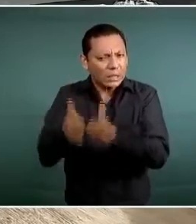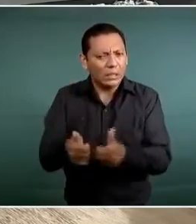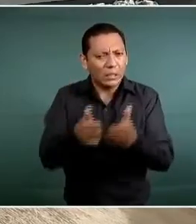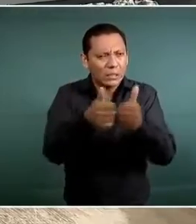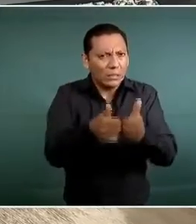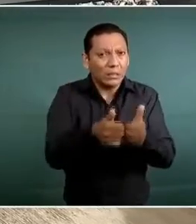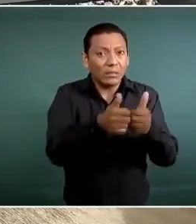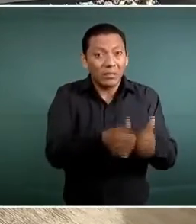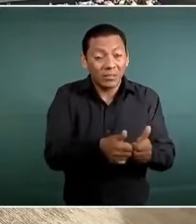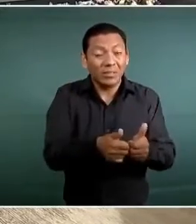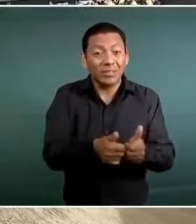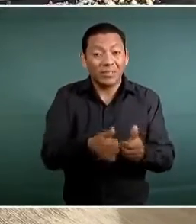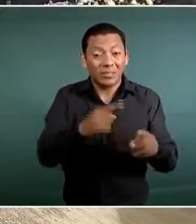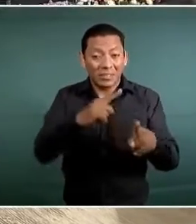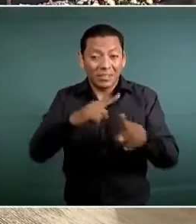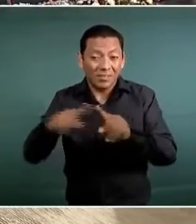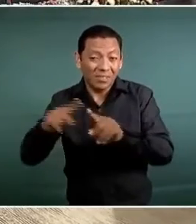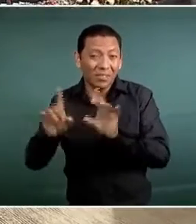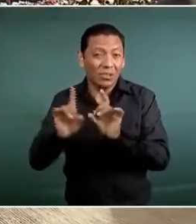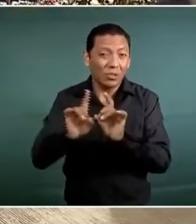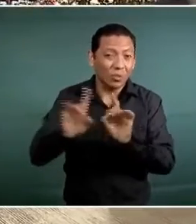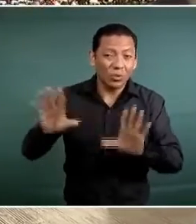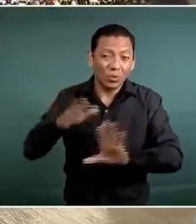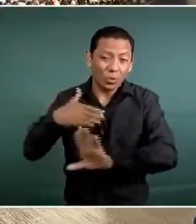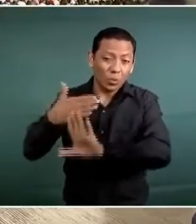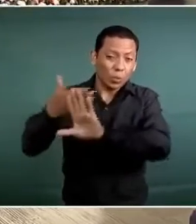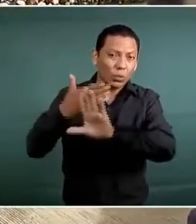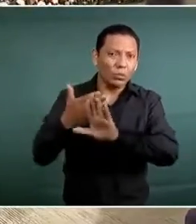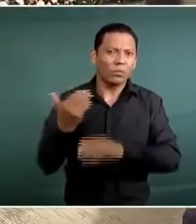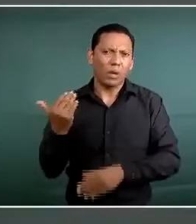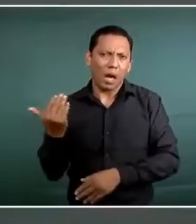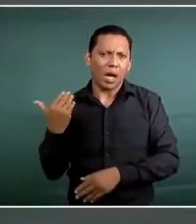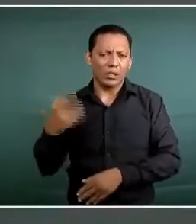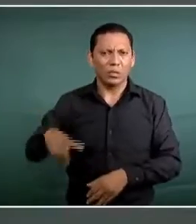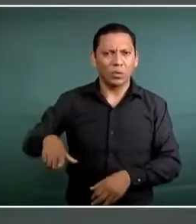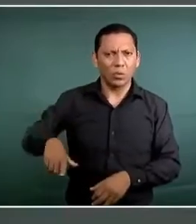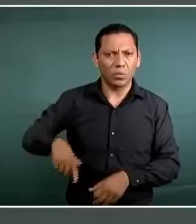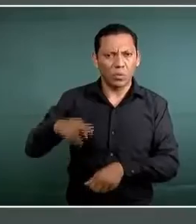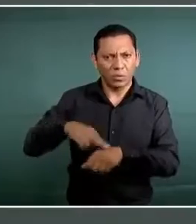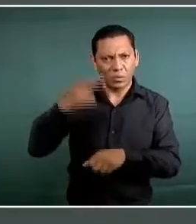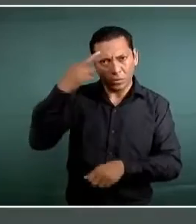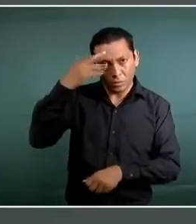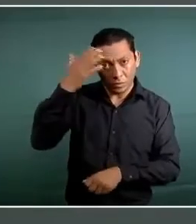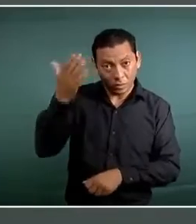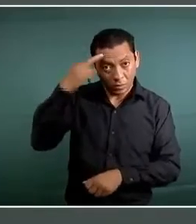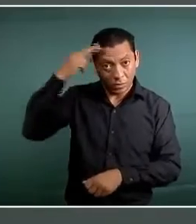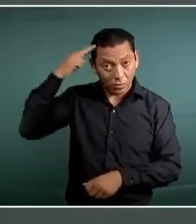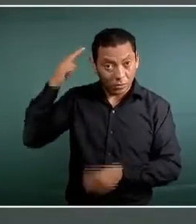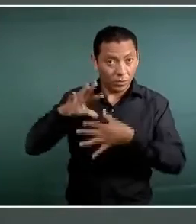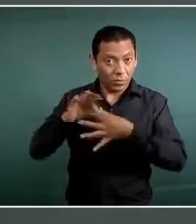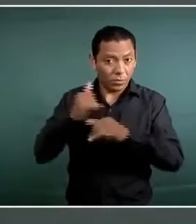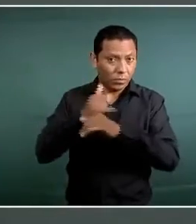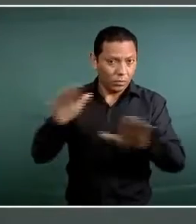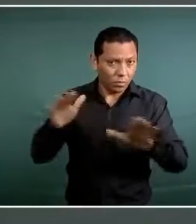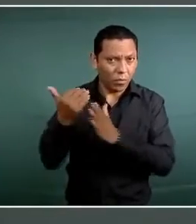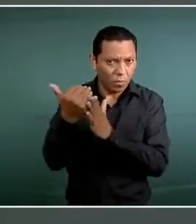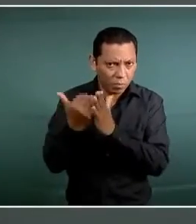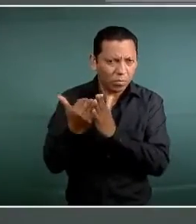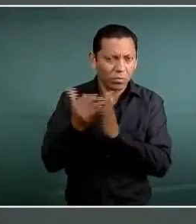los diferentes delitos que, como ya mencionó el señor gobernador, son muy reducidos.